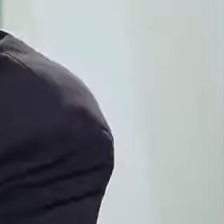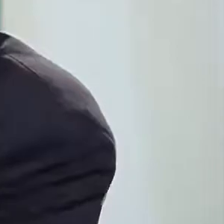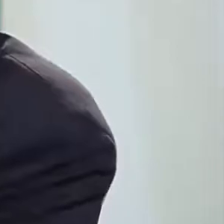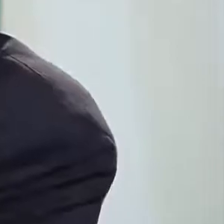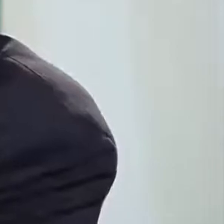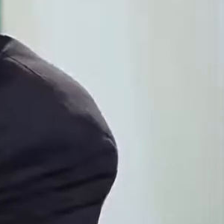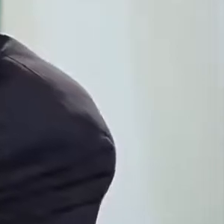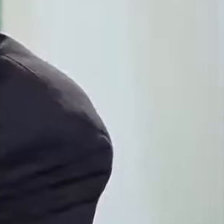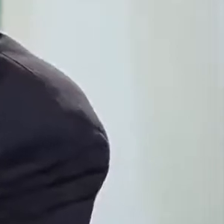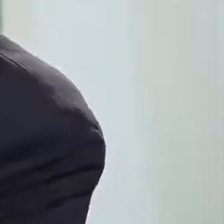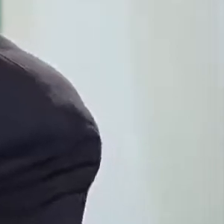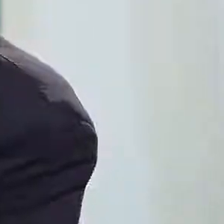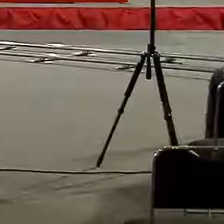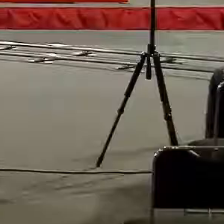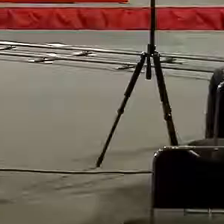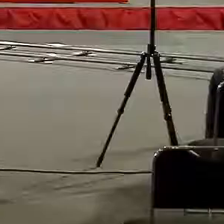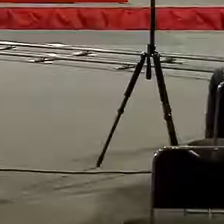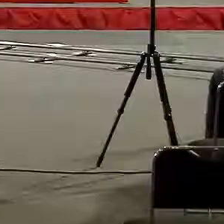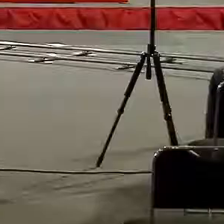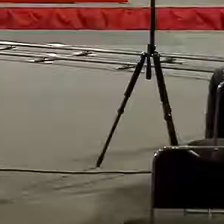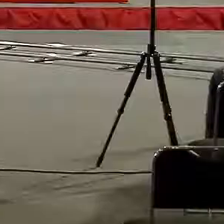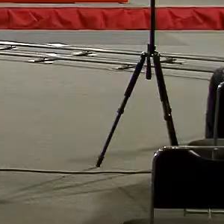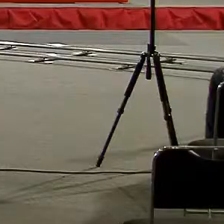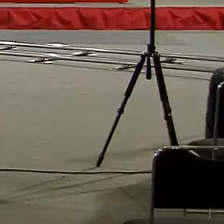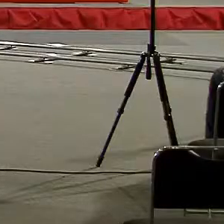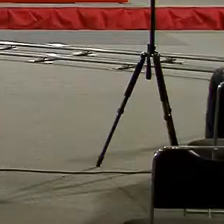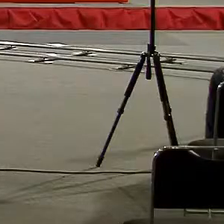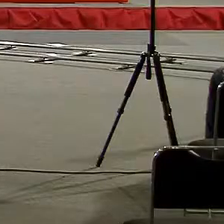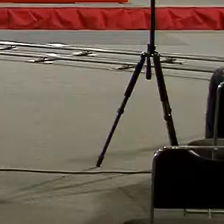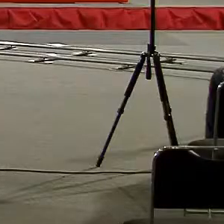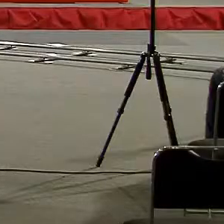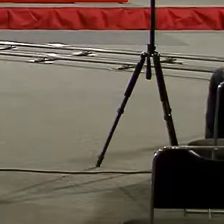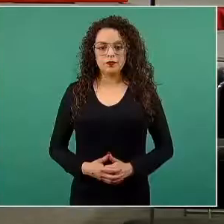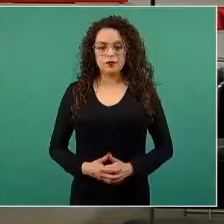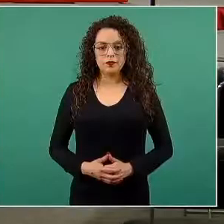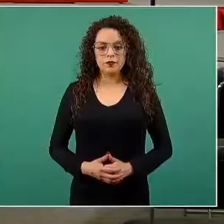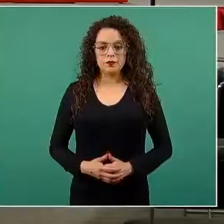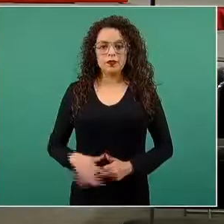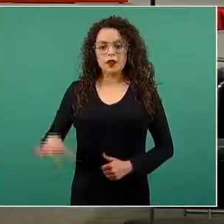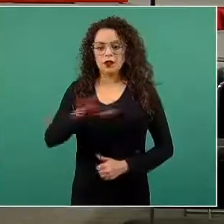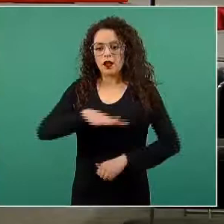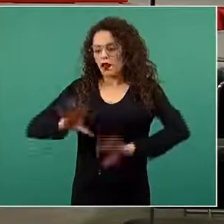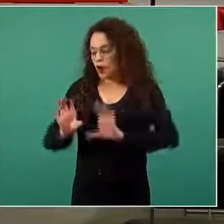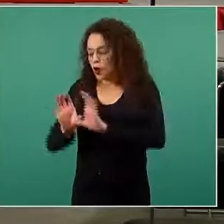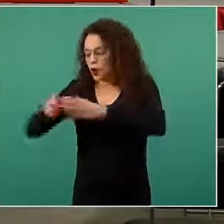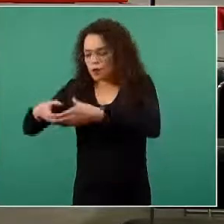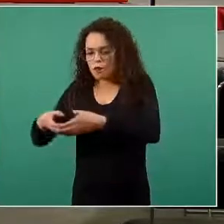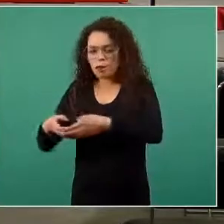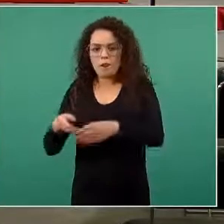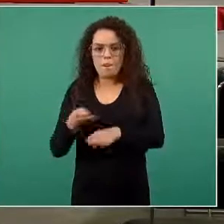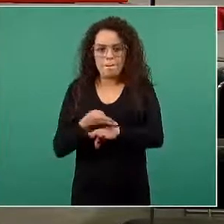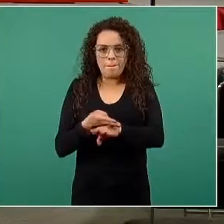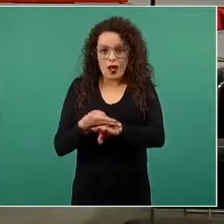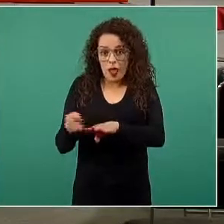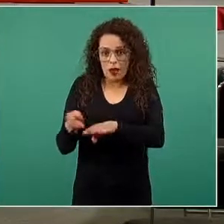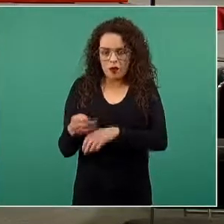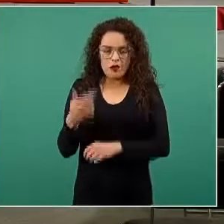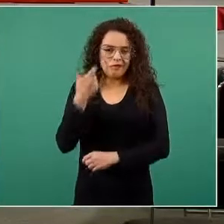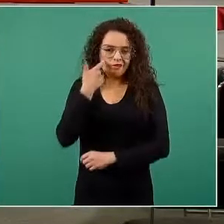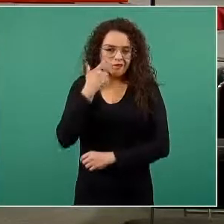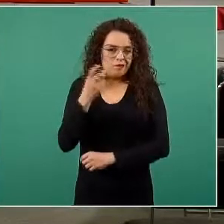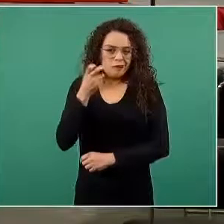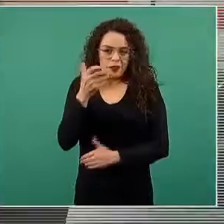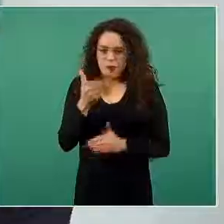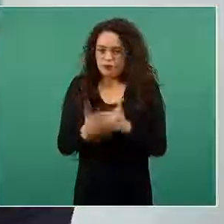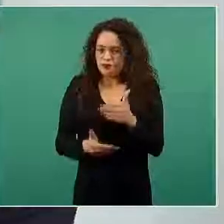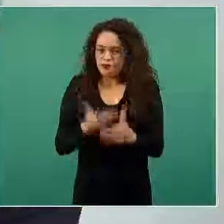blanco. Y entonces en ese momento la población blanco llegaba y decía, bueno, pues no queremos tener este proceso, no queremos, y